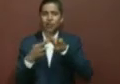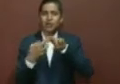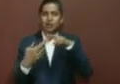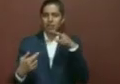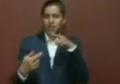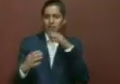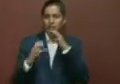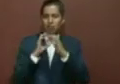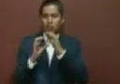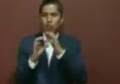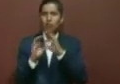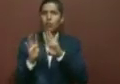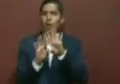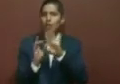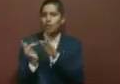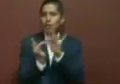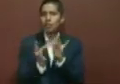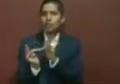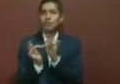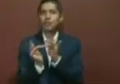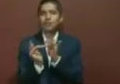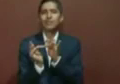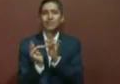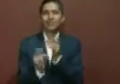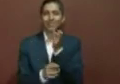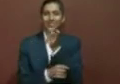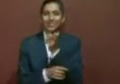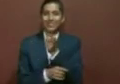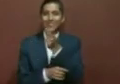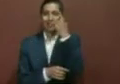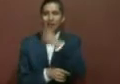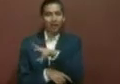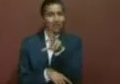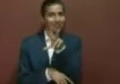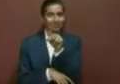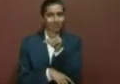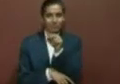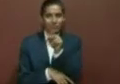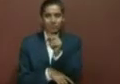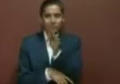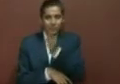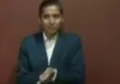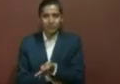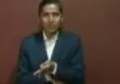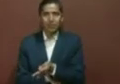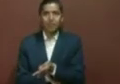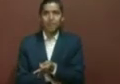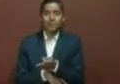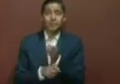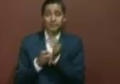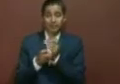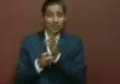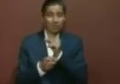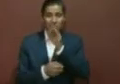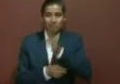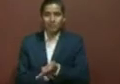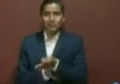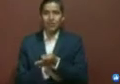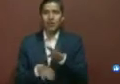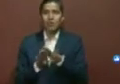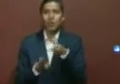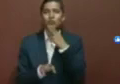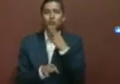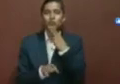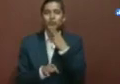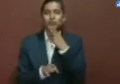vínculos, para no dejar que o no permitir que usen a